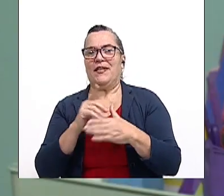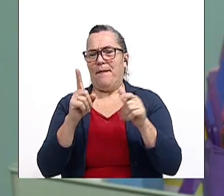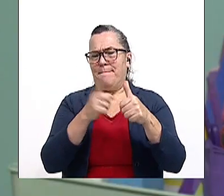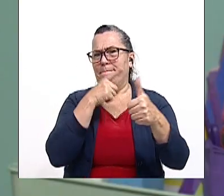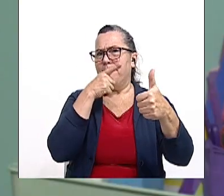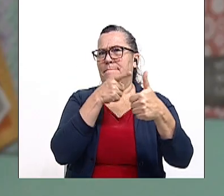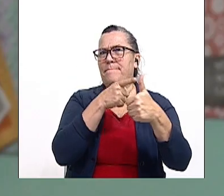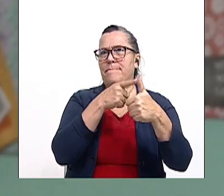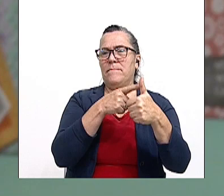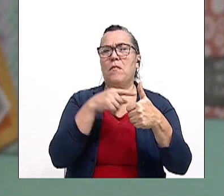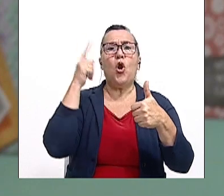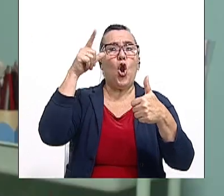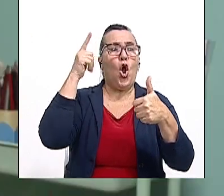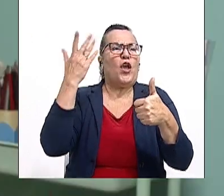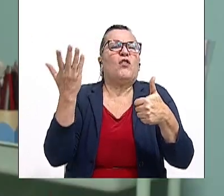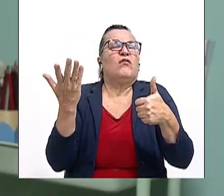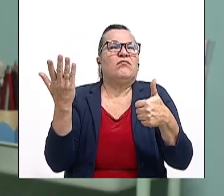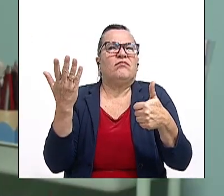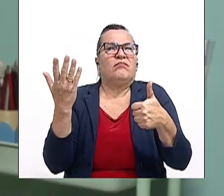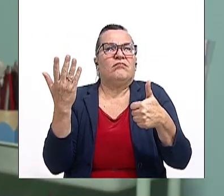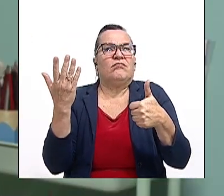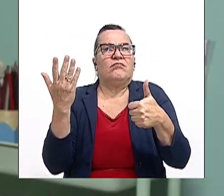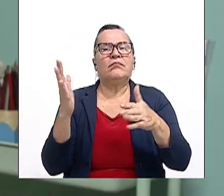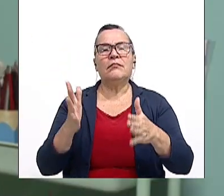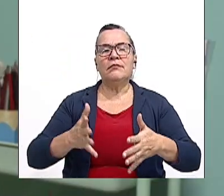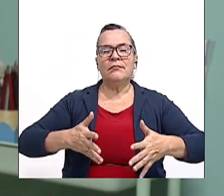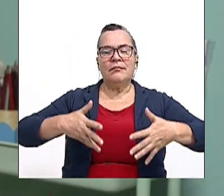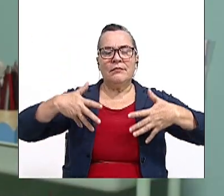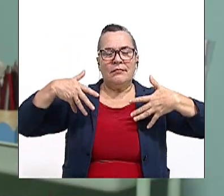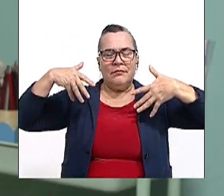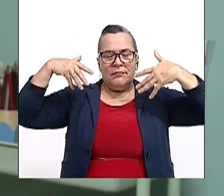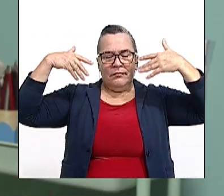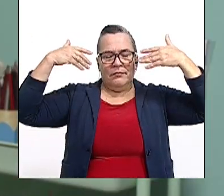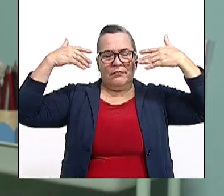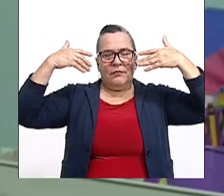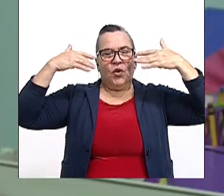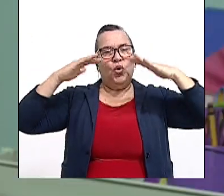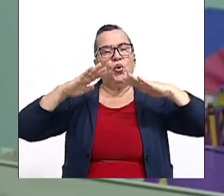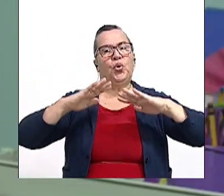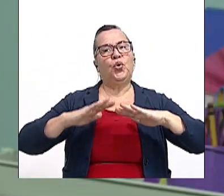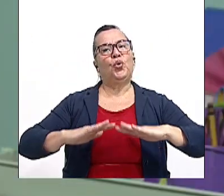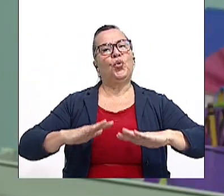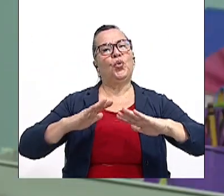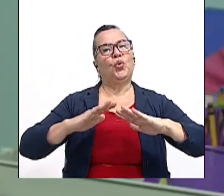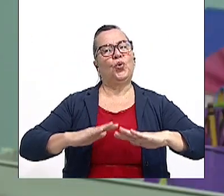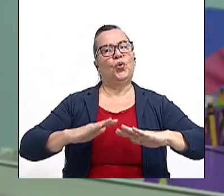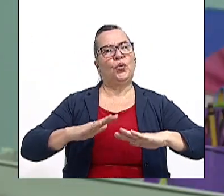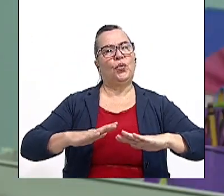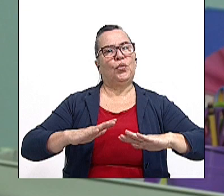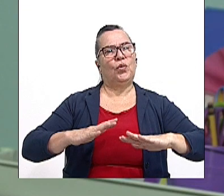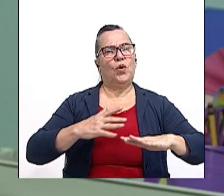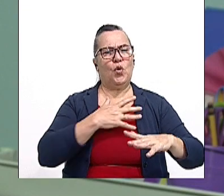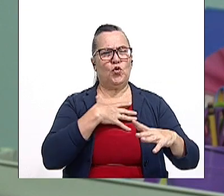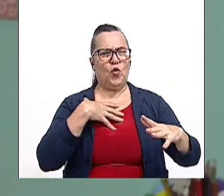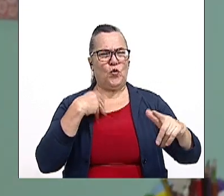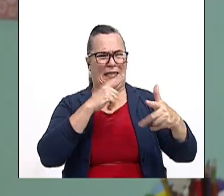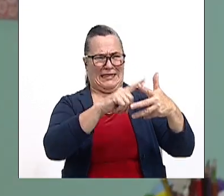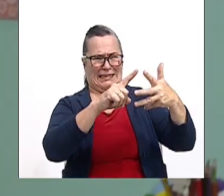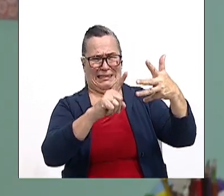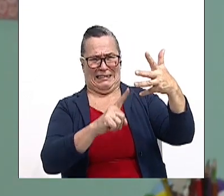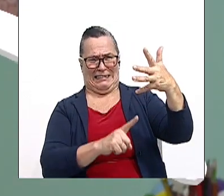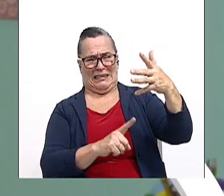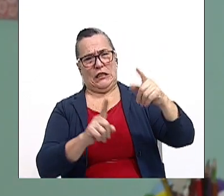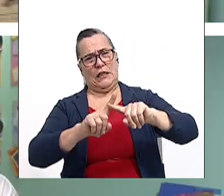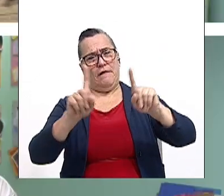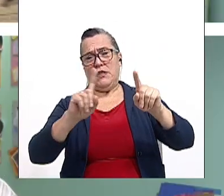primero parece lógico y es respirar hondo y tomárselo con calma. Si nos gustan muchas cosas diferentes o